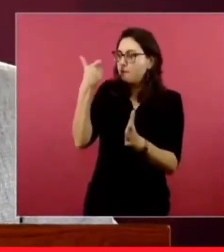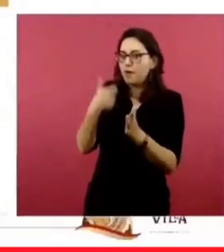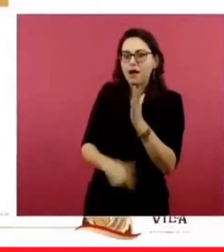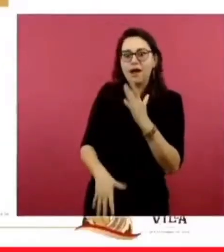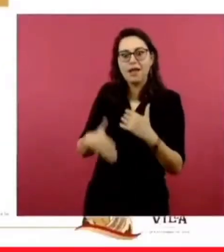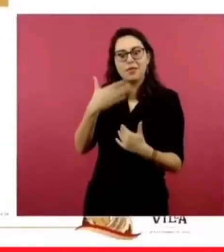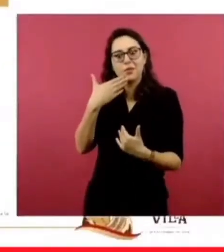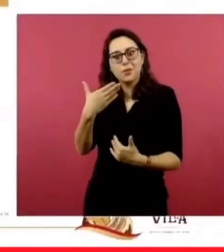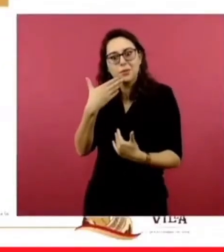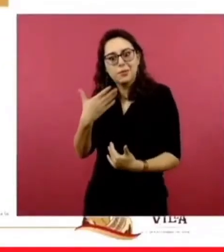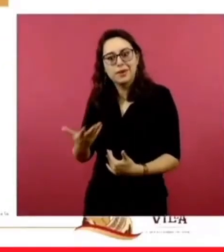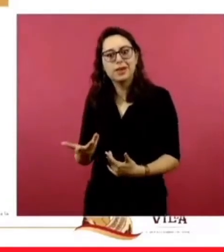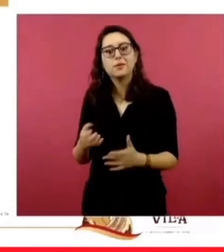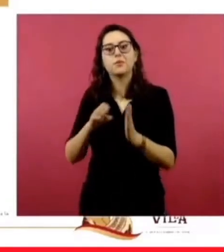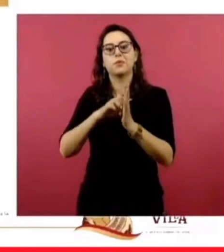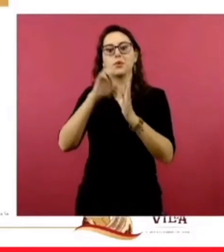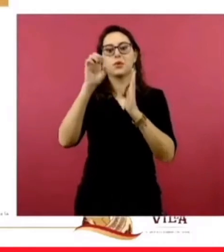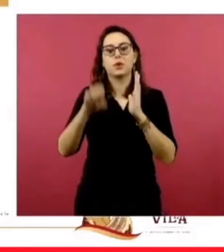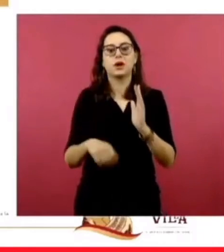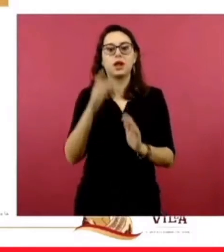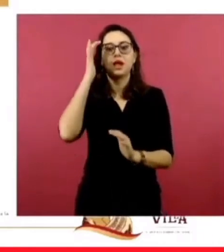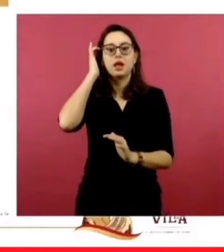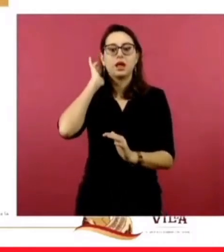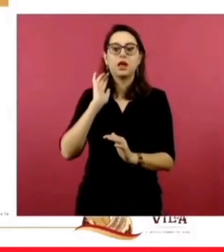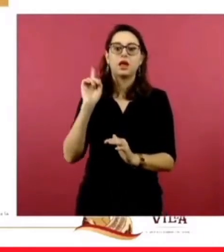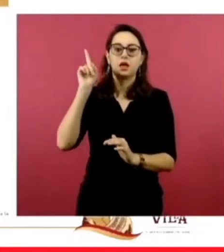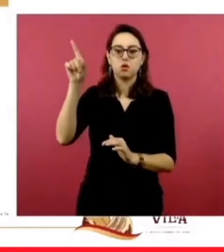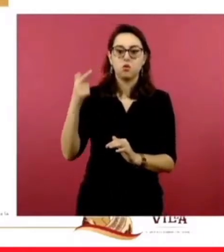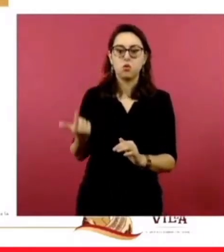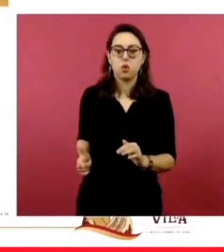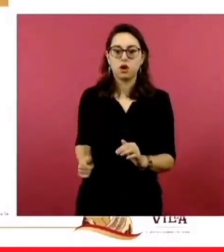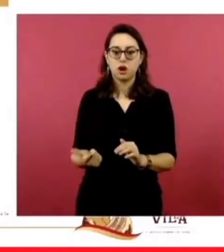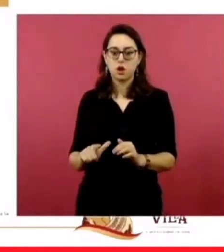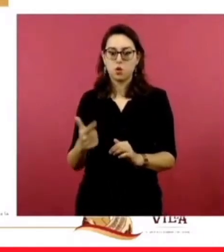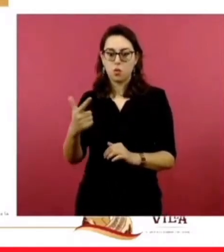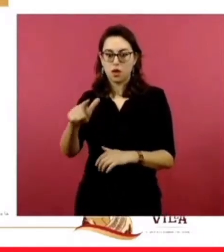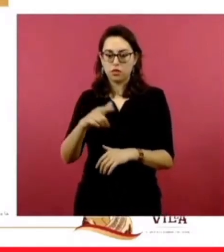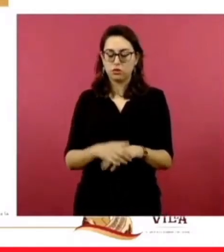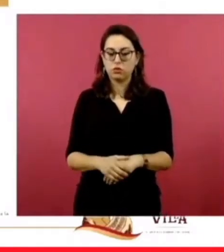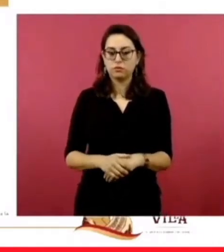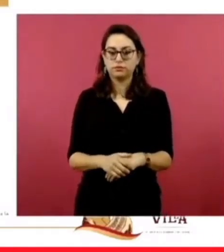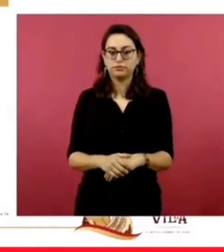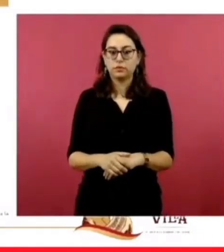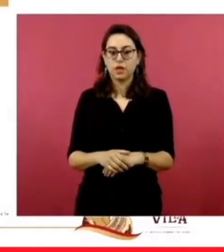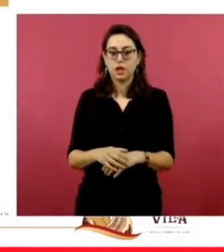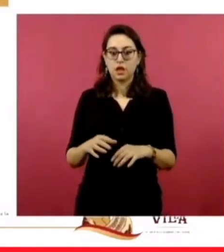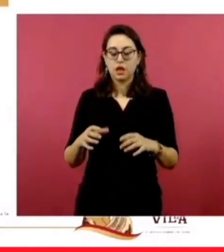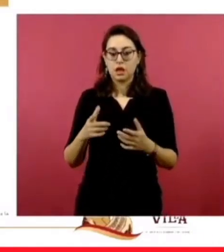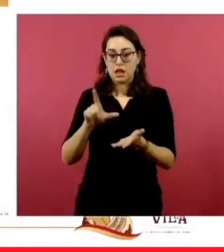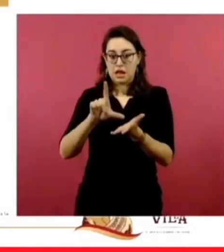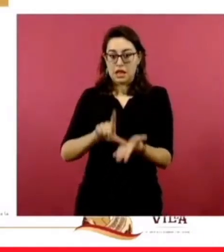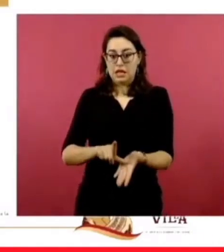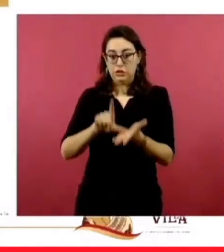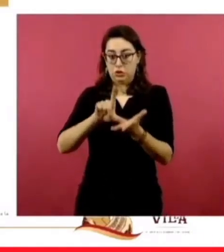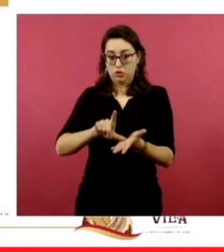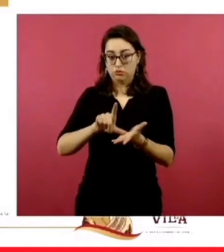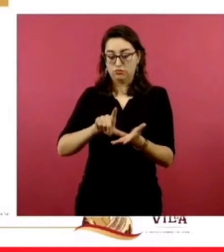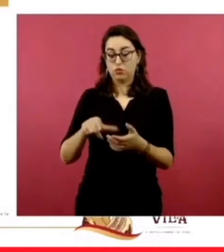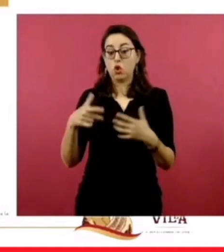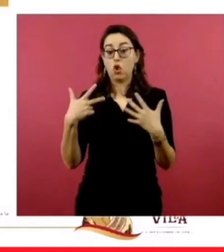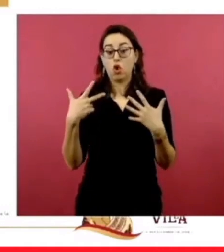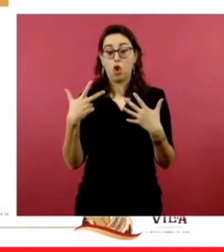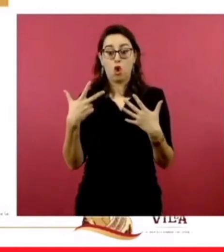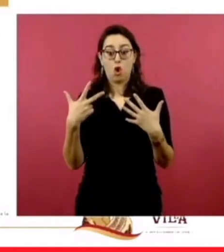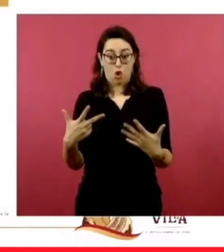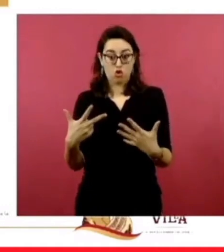Gas Providencia en San Luis de la Paz, también allá en Guanajuato, 8 pesos es el precio del litro, cuando el precio máximo